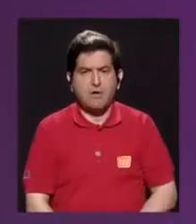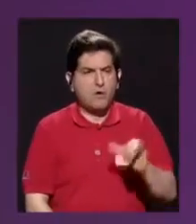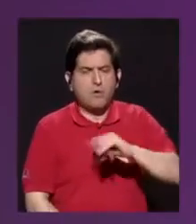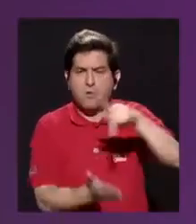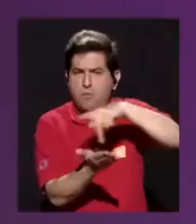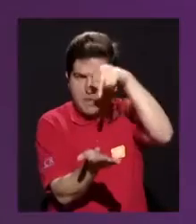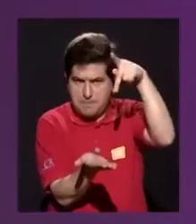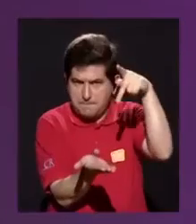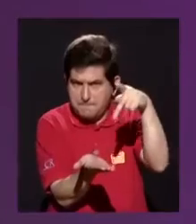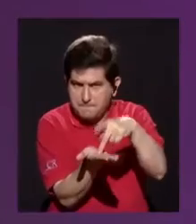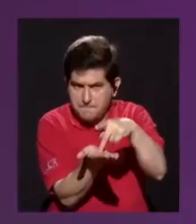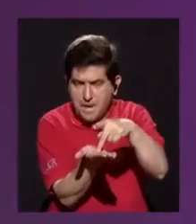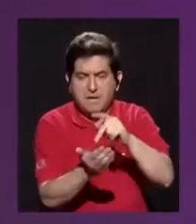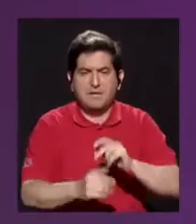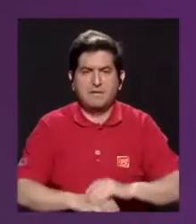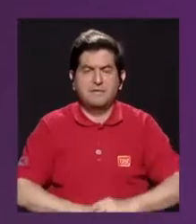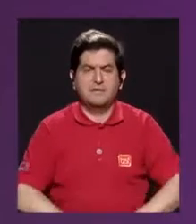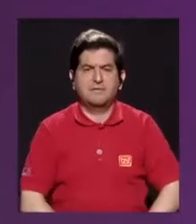parques...